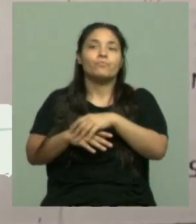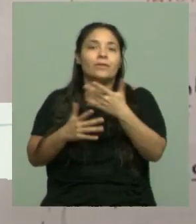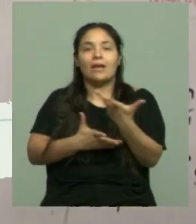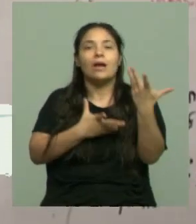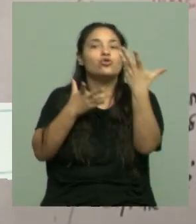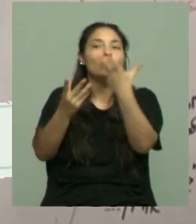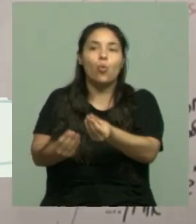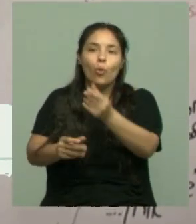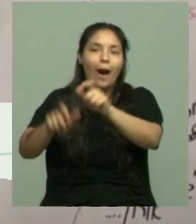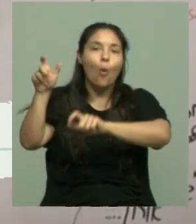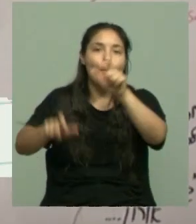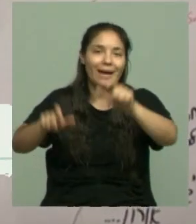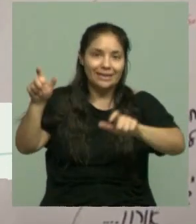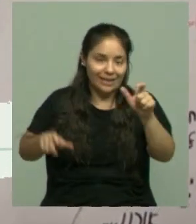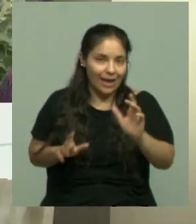humanitarios.